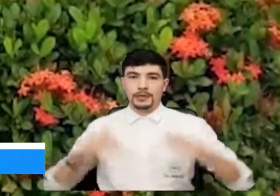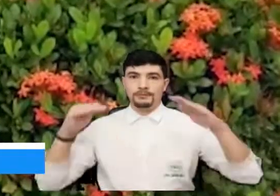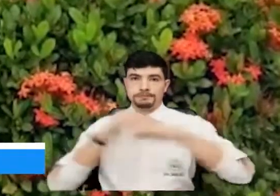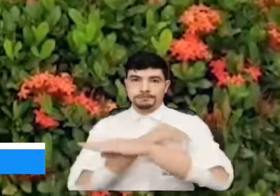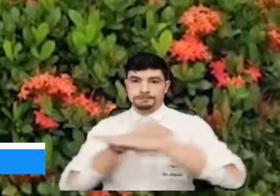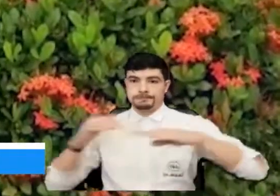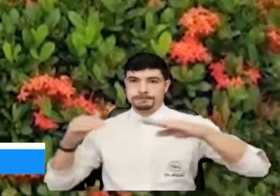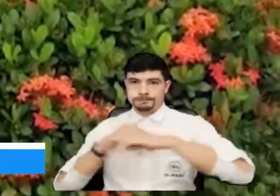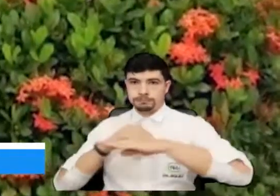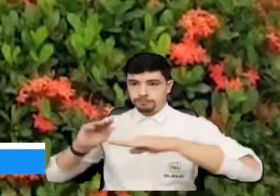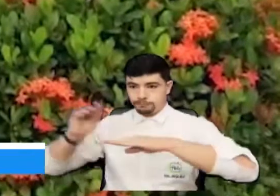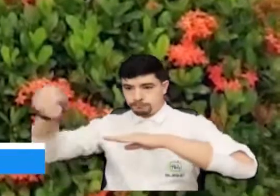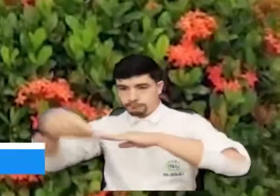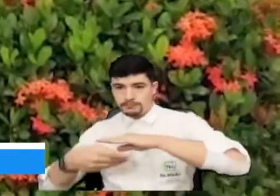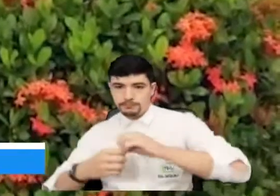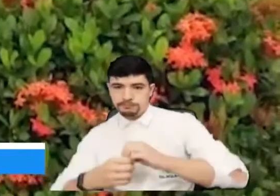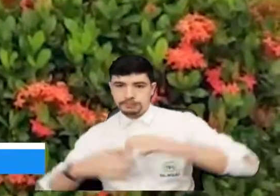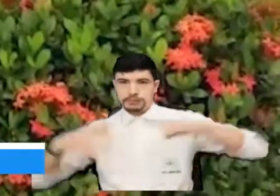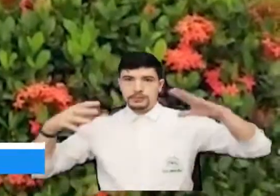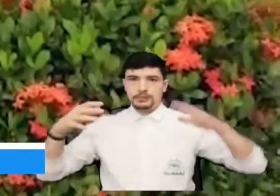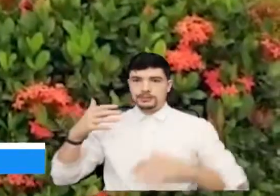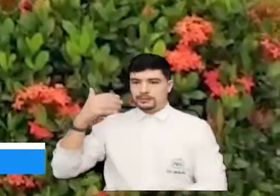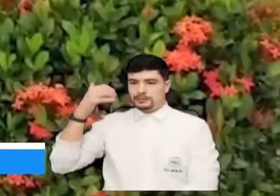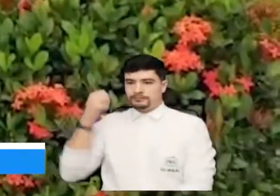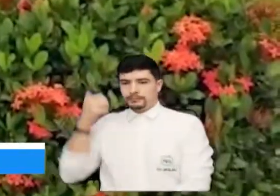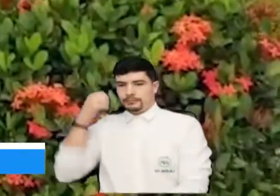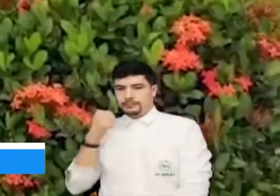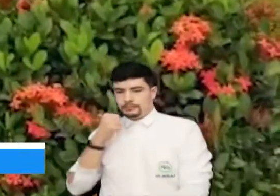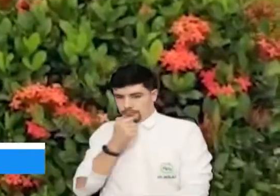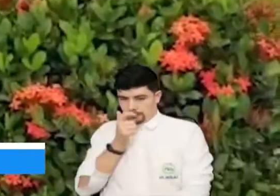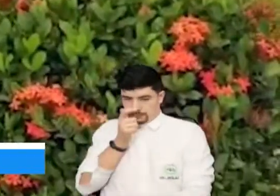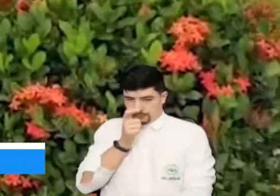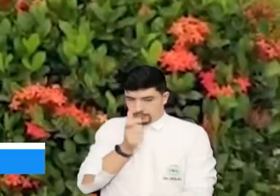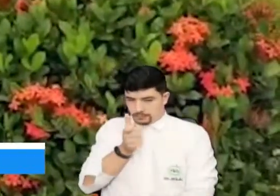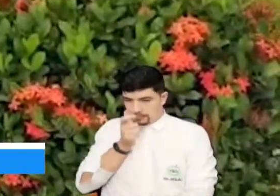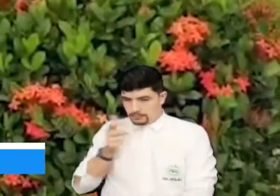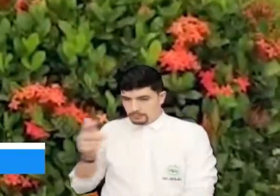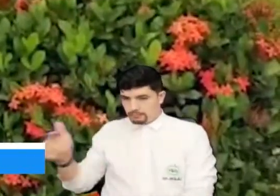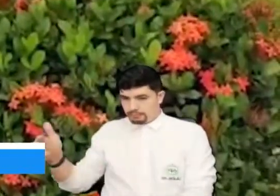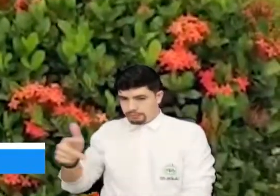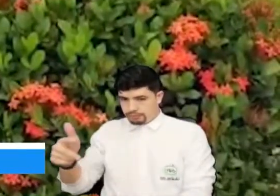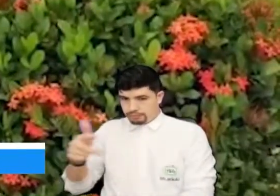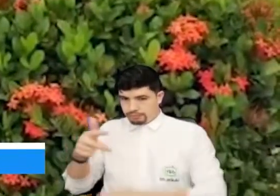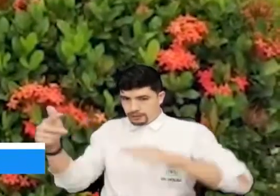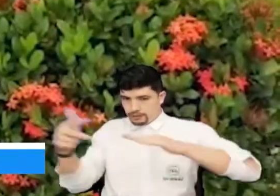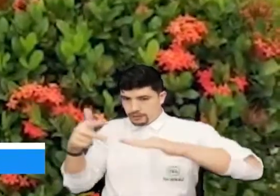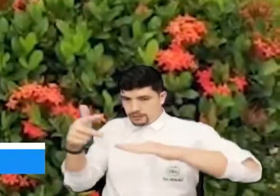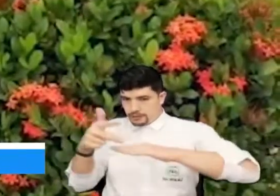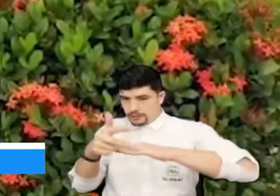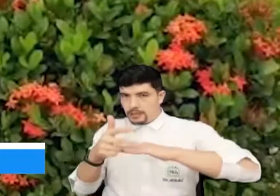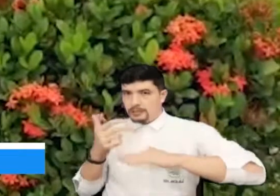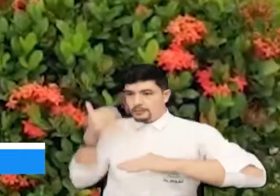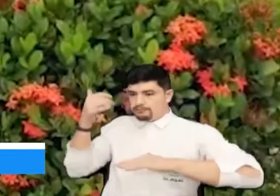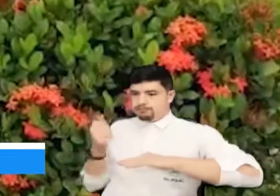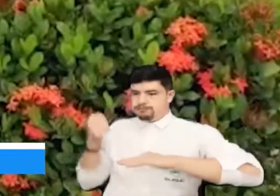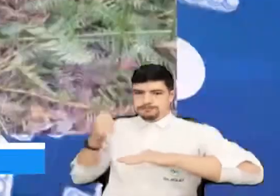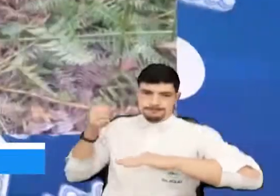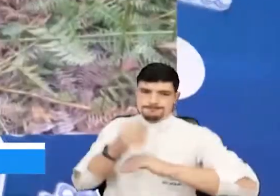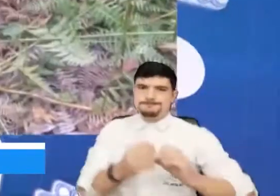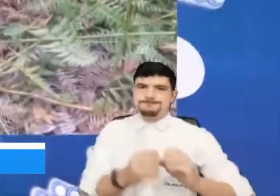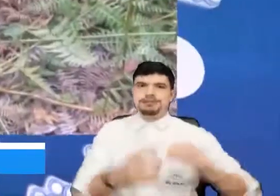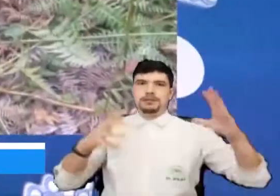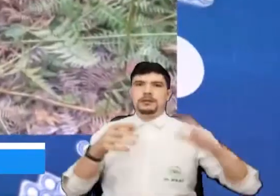humanitario por ser medios y métodos de guerra no convencionales, explícitamente prohibidos en los diferentes tratados y protocolos